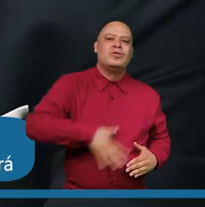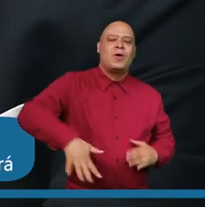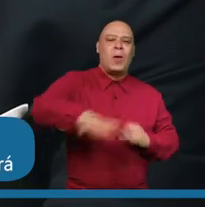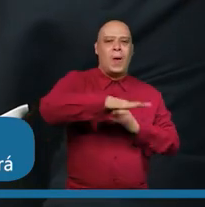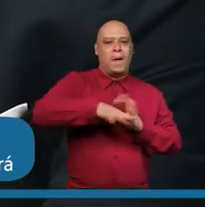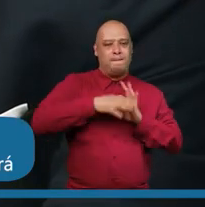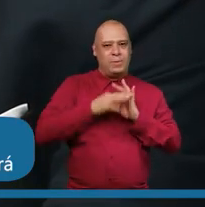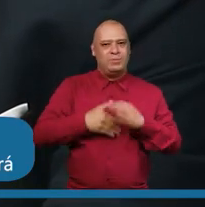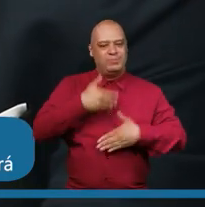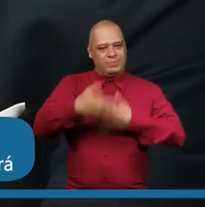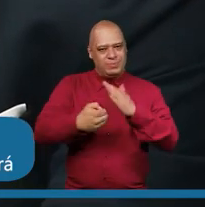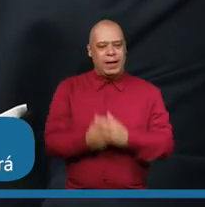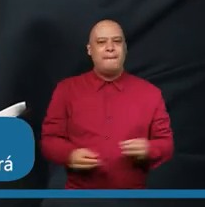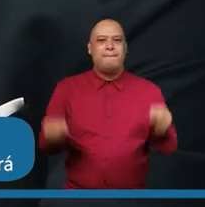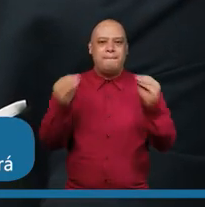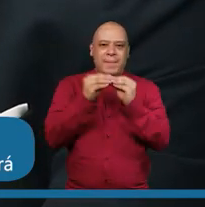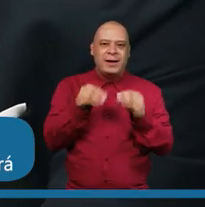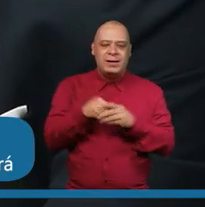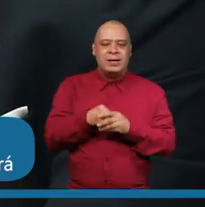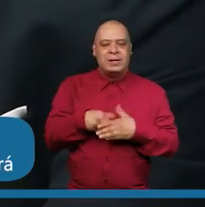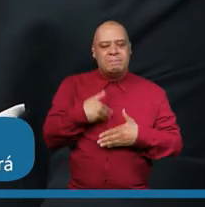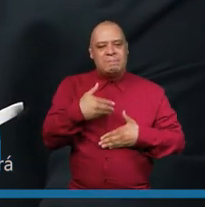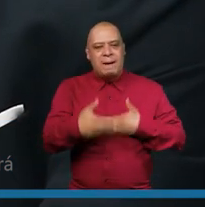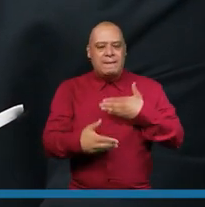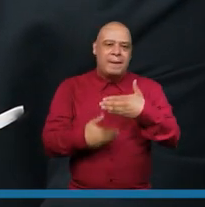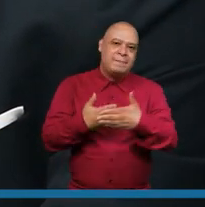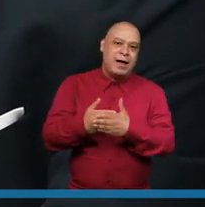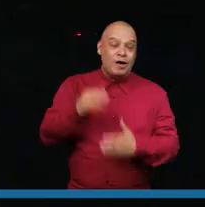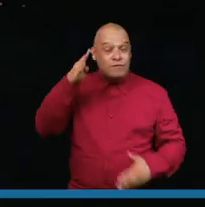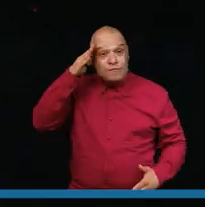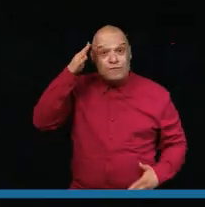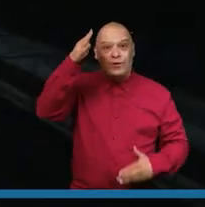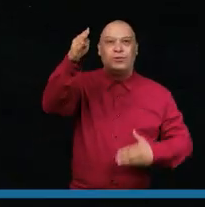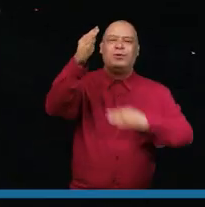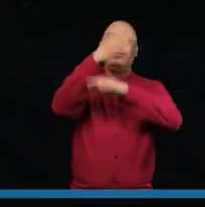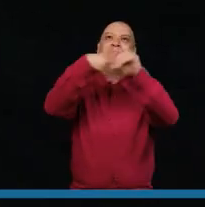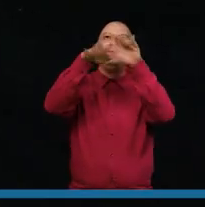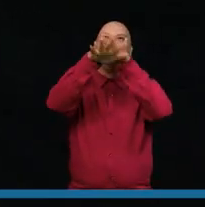metropolitanos y continuemos contribuyendo con un futuro sostenible.